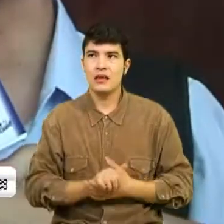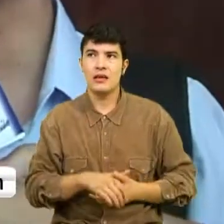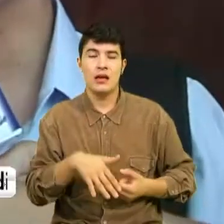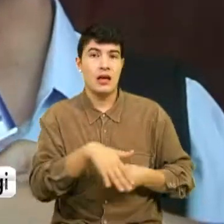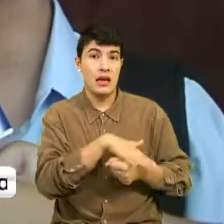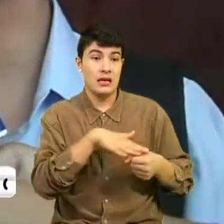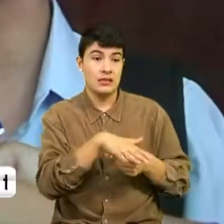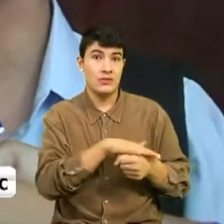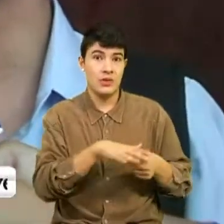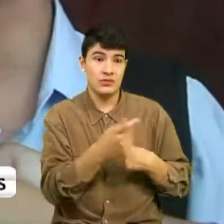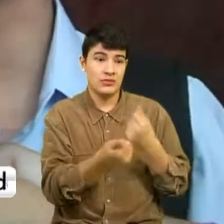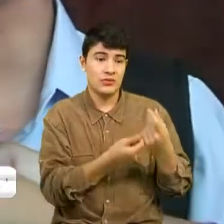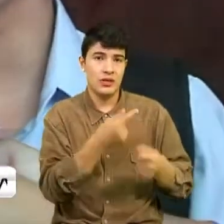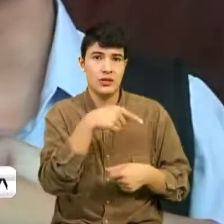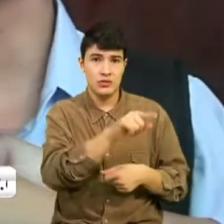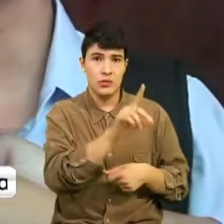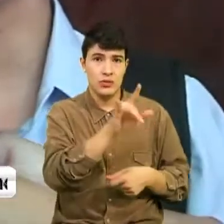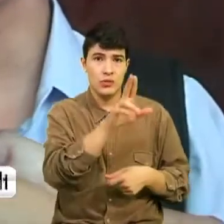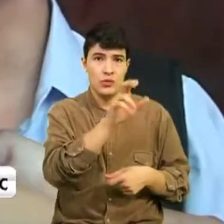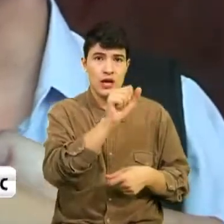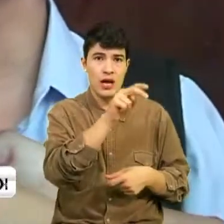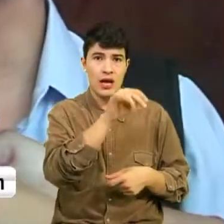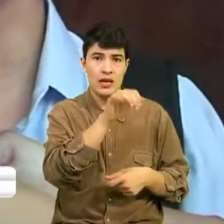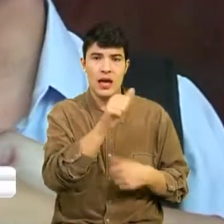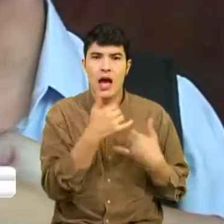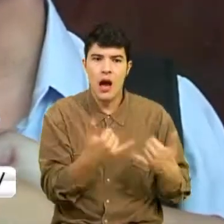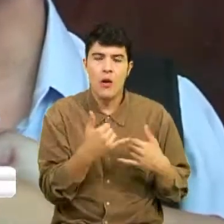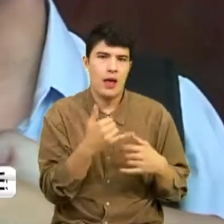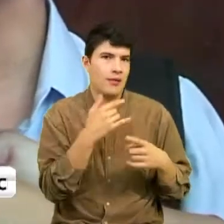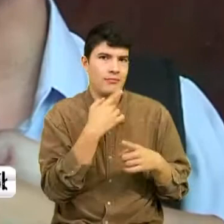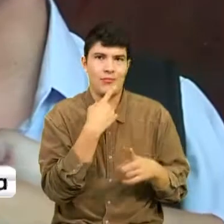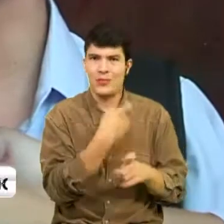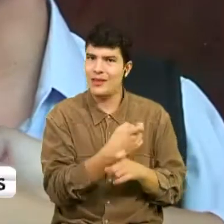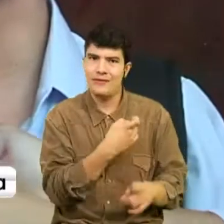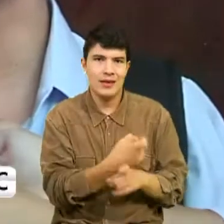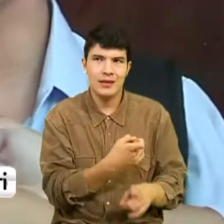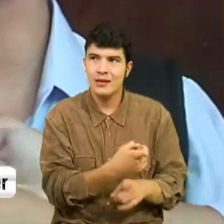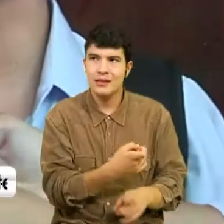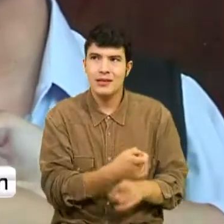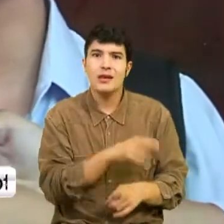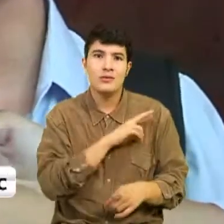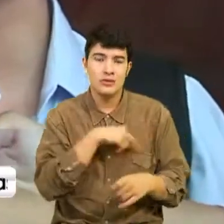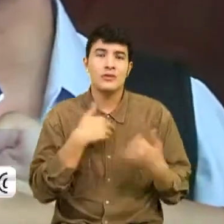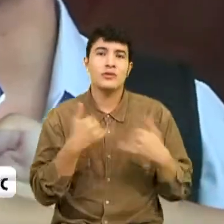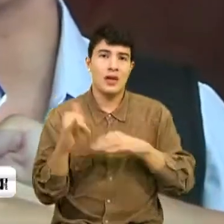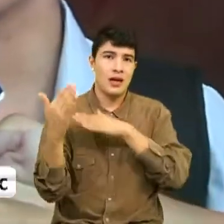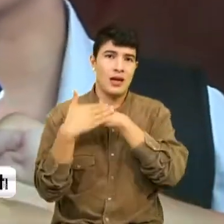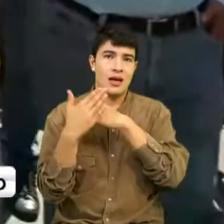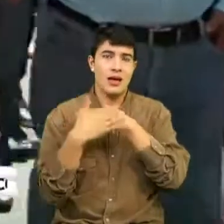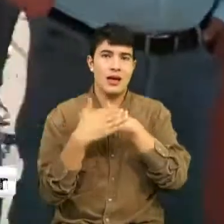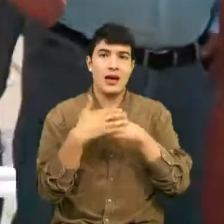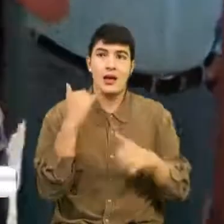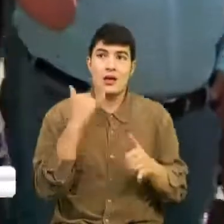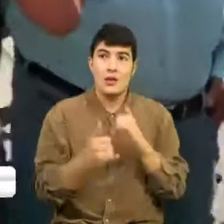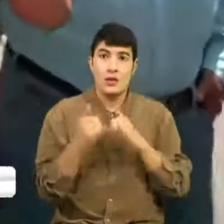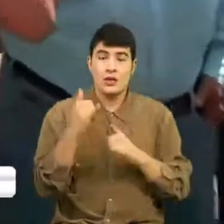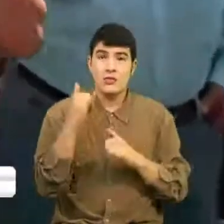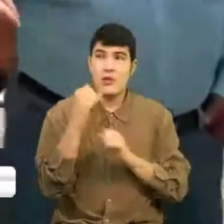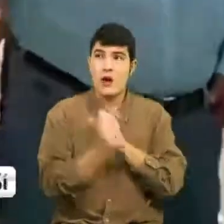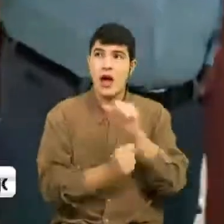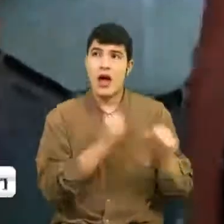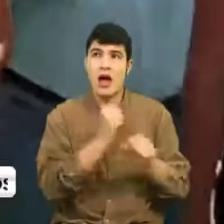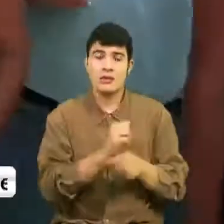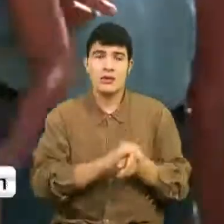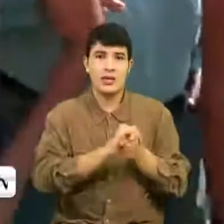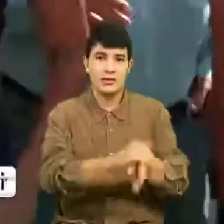situación financiera del municipio de Durania, pues digamos ahorita está en crisis, ya nos llegó el reporte. El último año de gestión de los